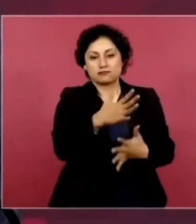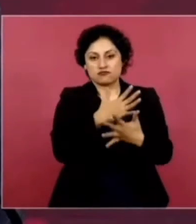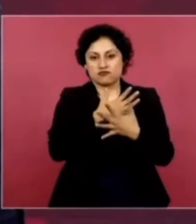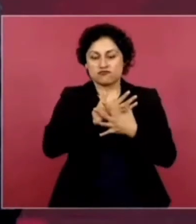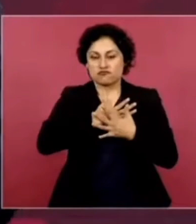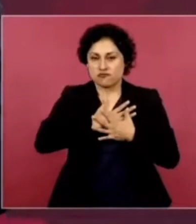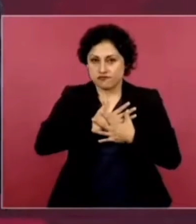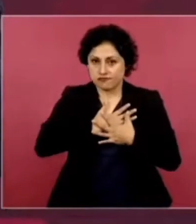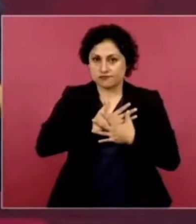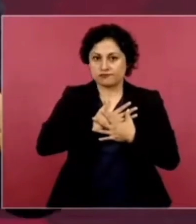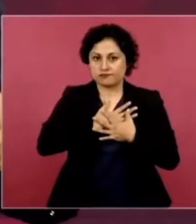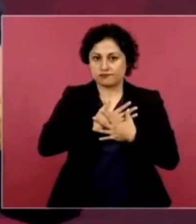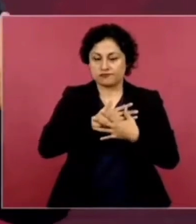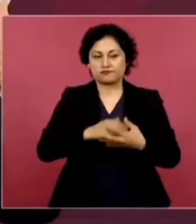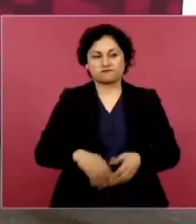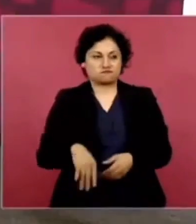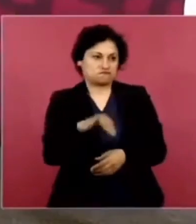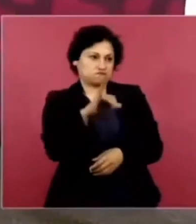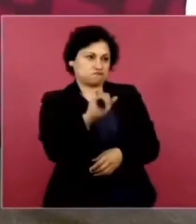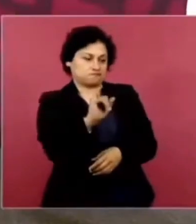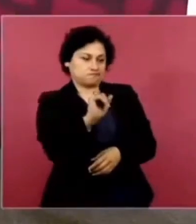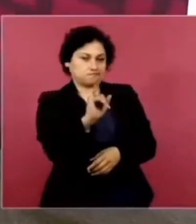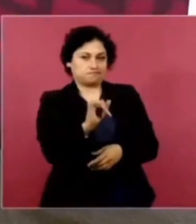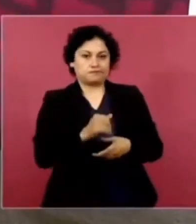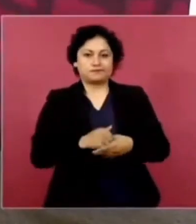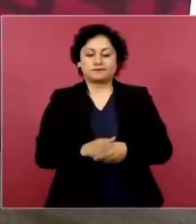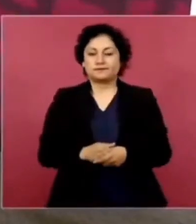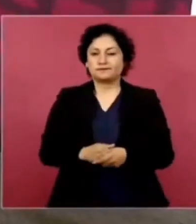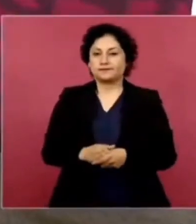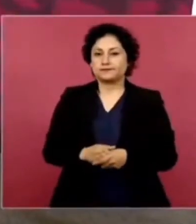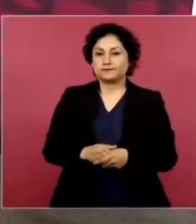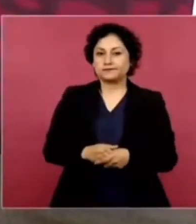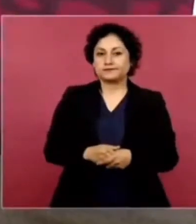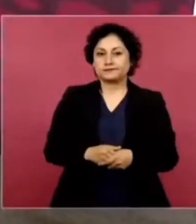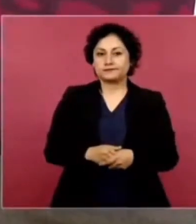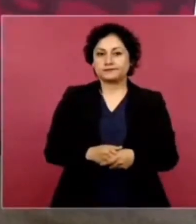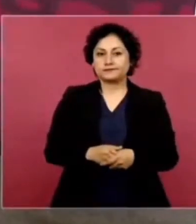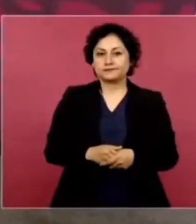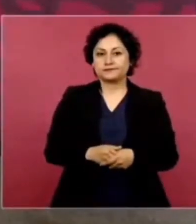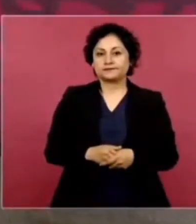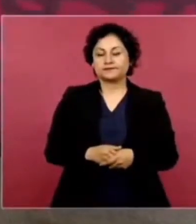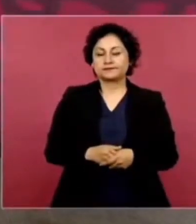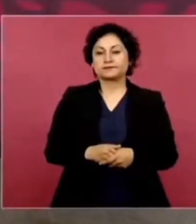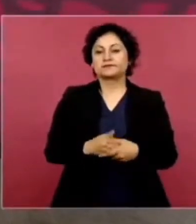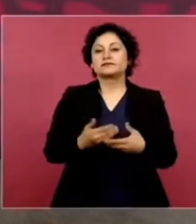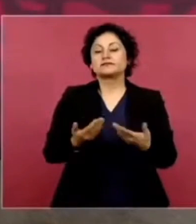Sí. Y que podamos